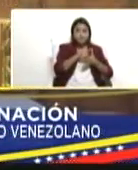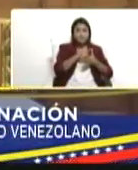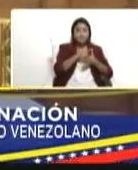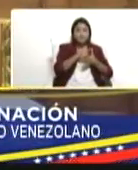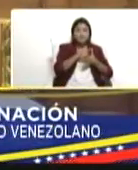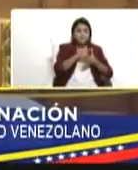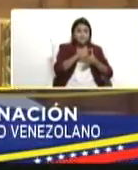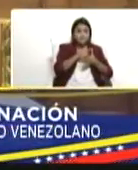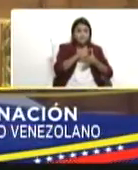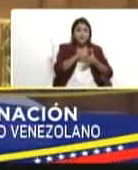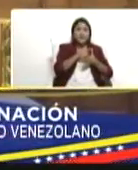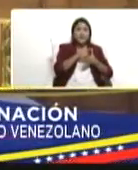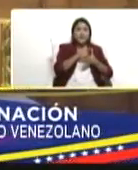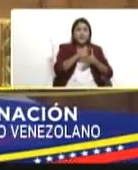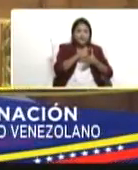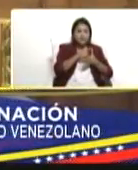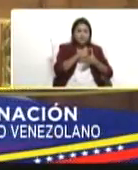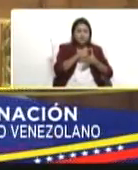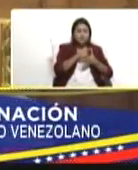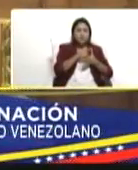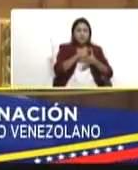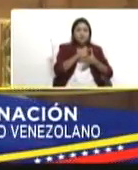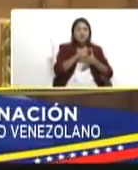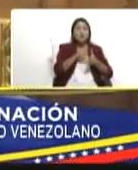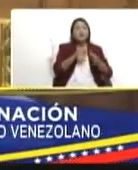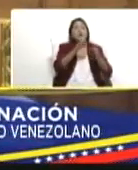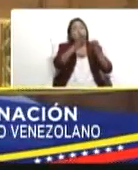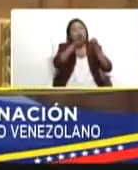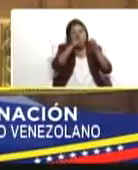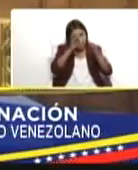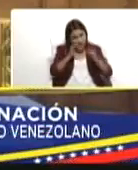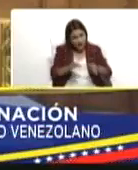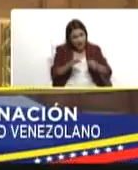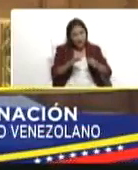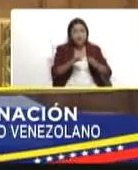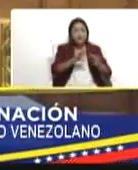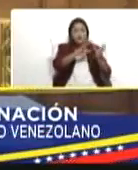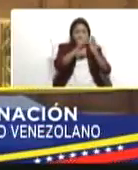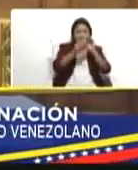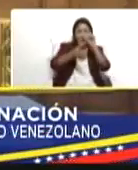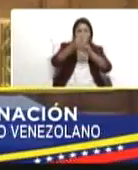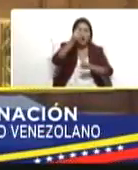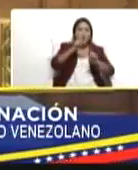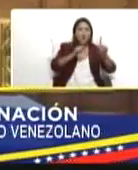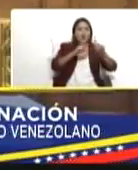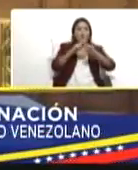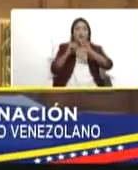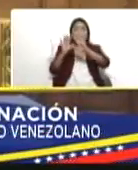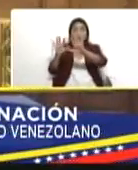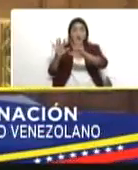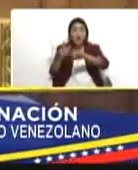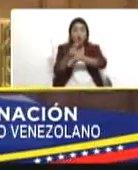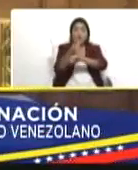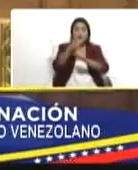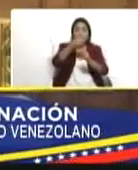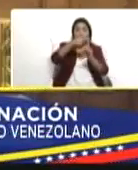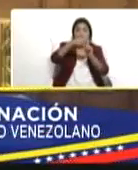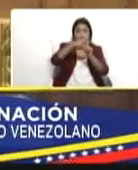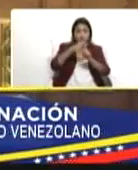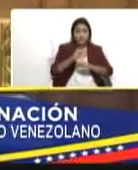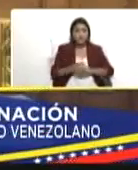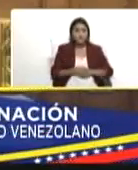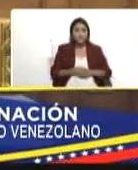más cerca de nuestra gente fue la de consolidar y expandir el método 1 por10 del buen gobierno y las